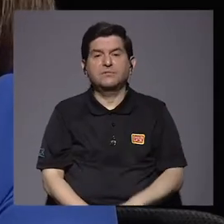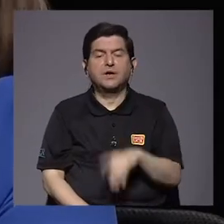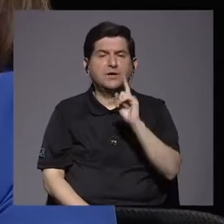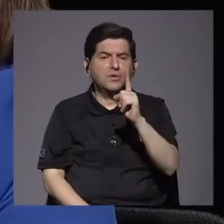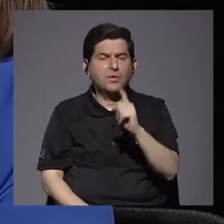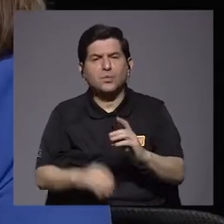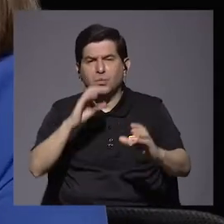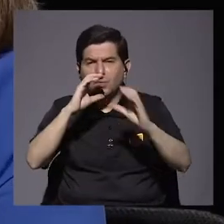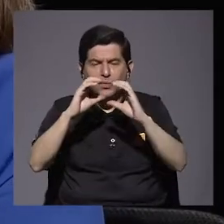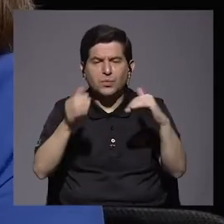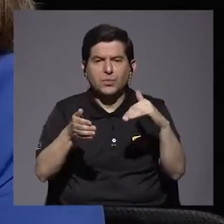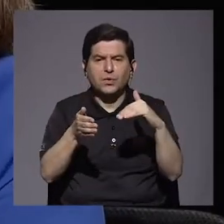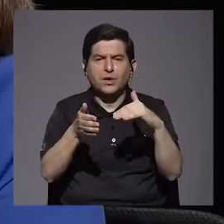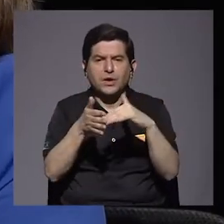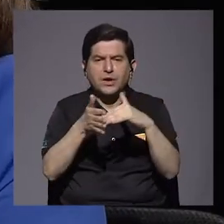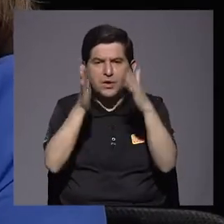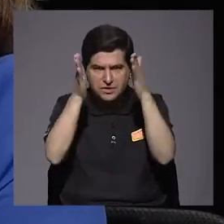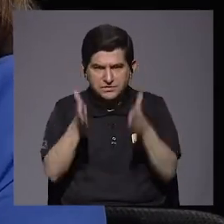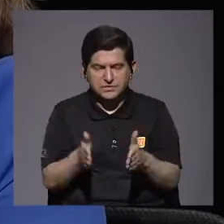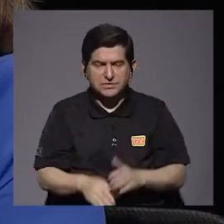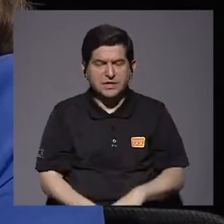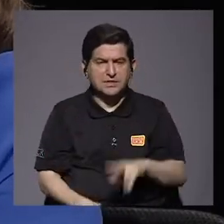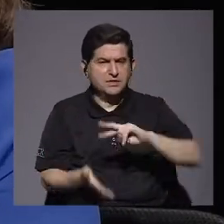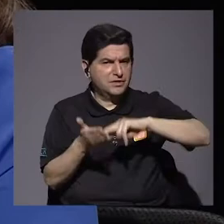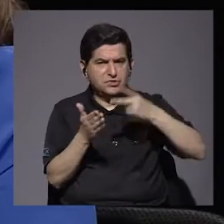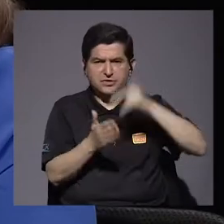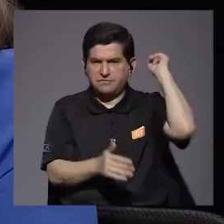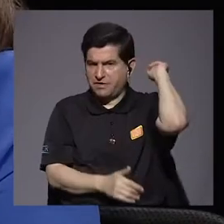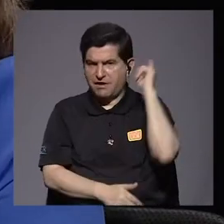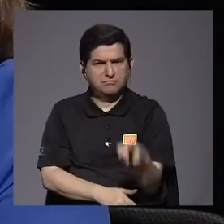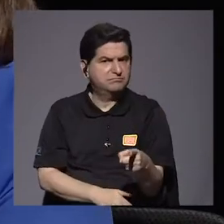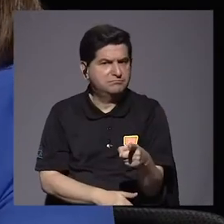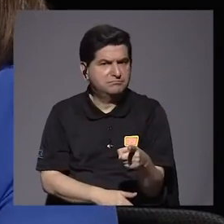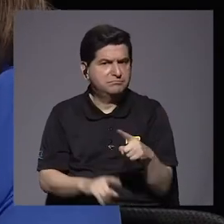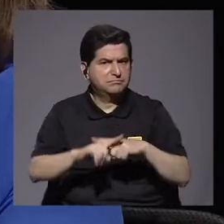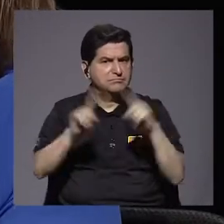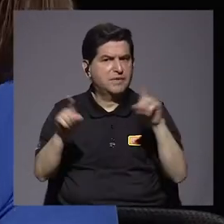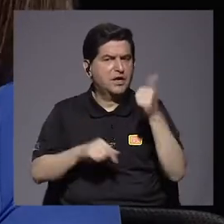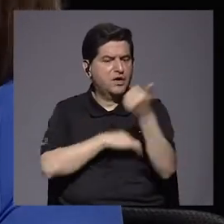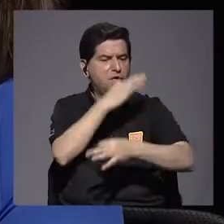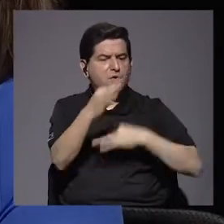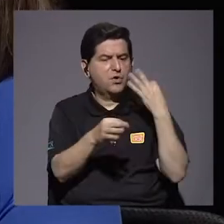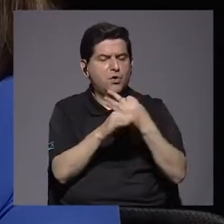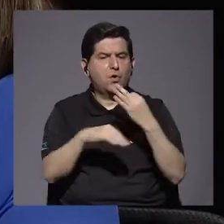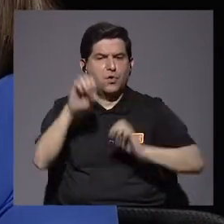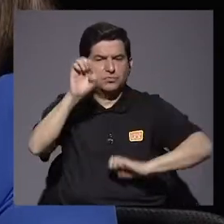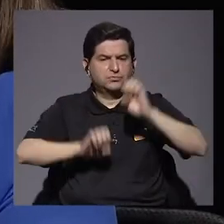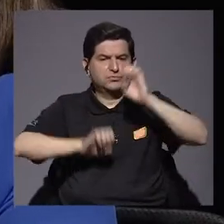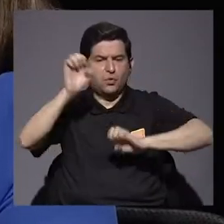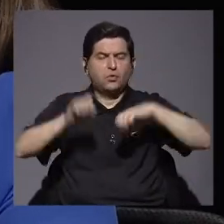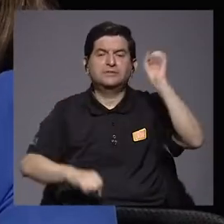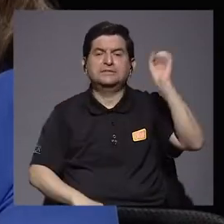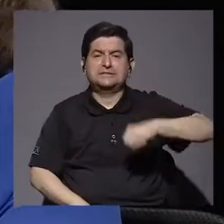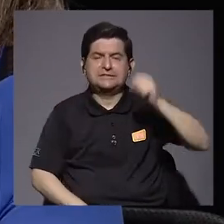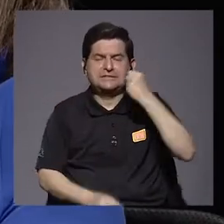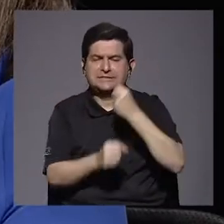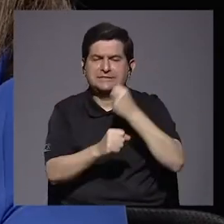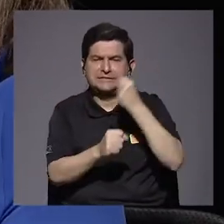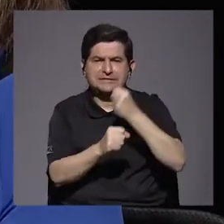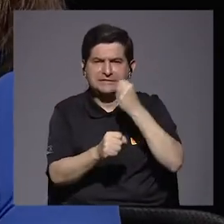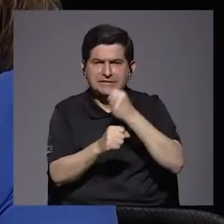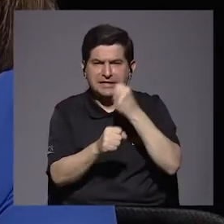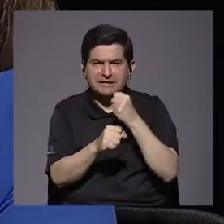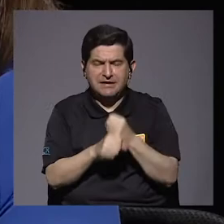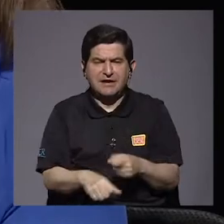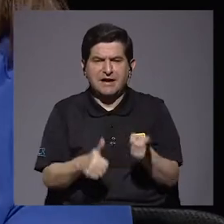con una conversación con los estudiantes, porque no se trata de la imposición. Uh-huh. Pero hay otros tipos de evaluación que sí hay que